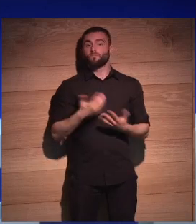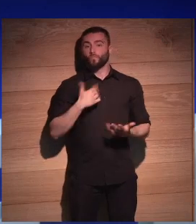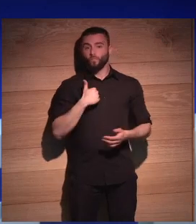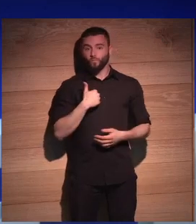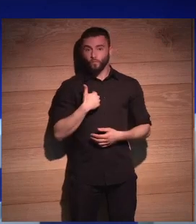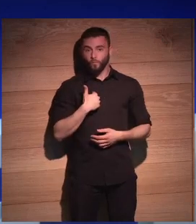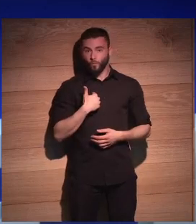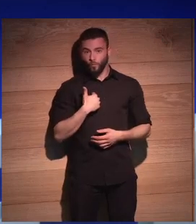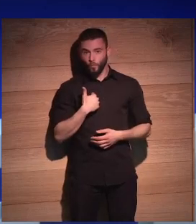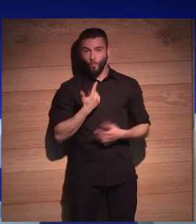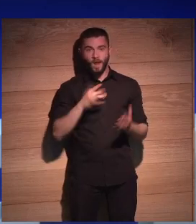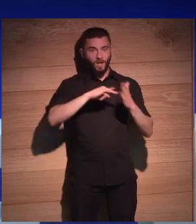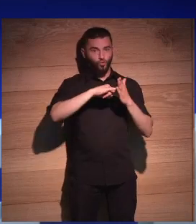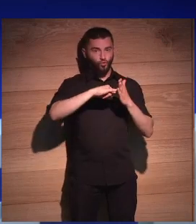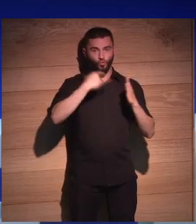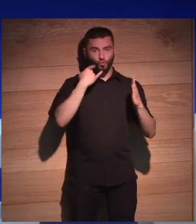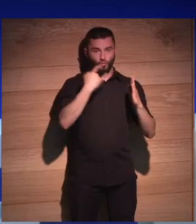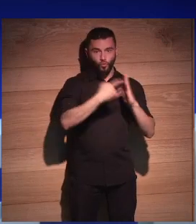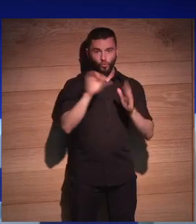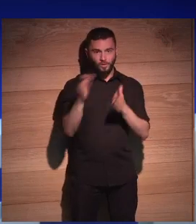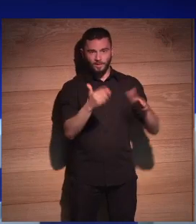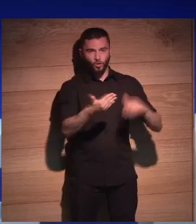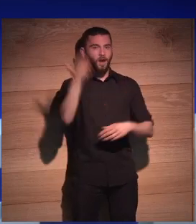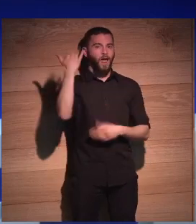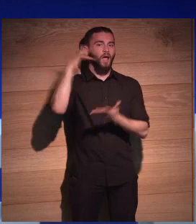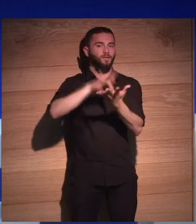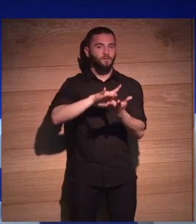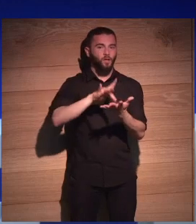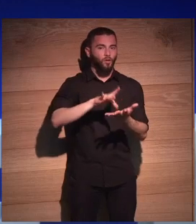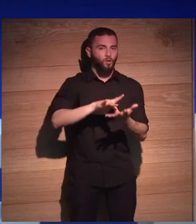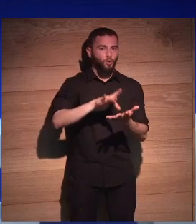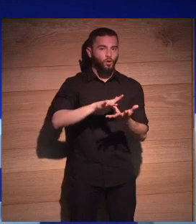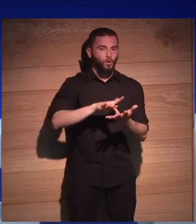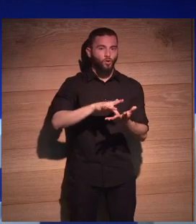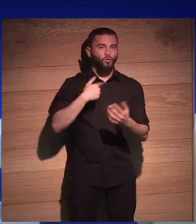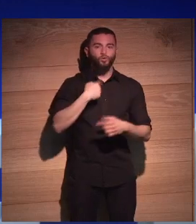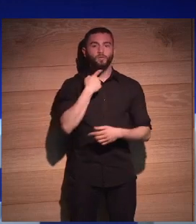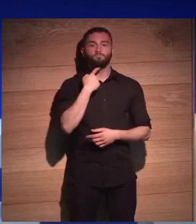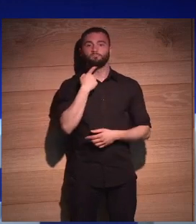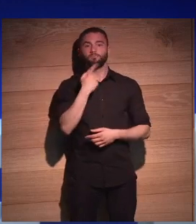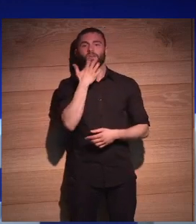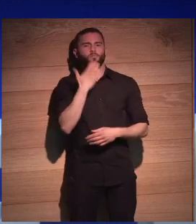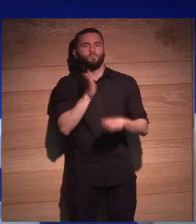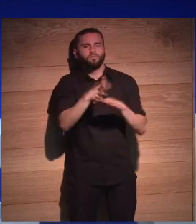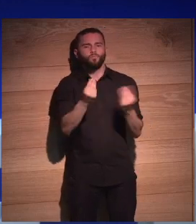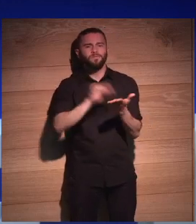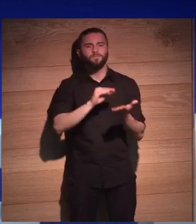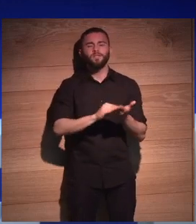No tengo una solución. En una sesión anterior que tuvimos, yo hablaba de un ejemplo que uso